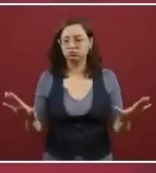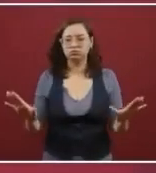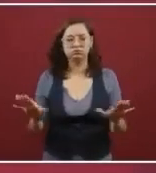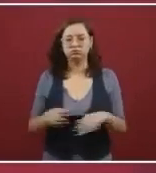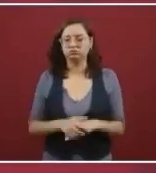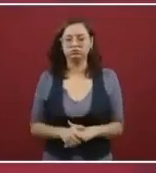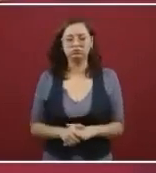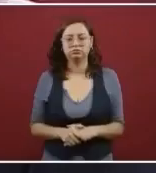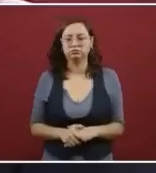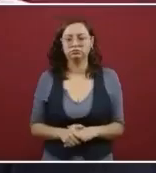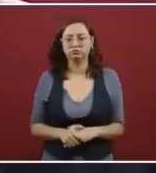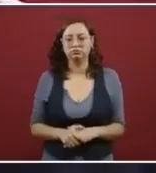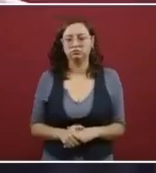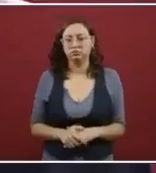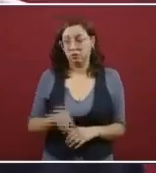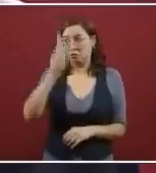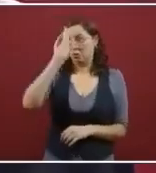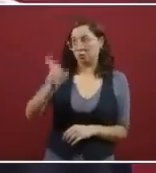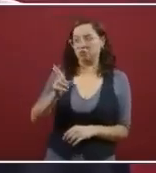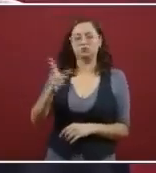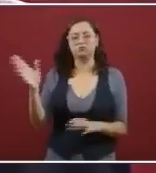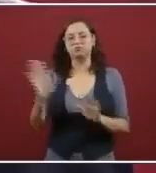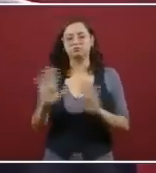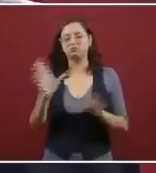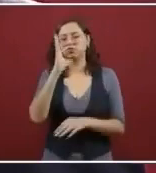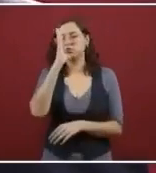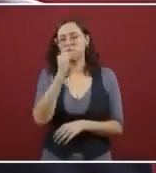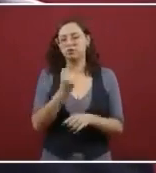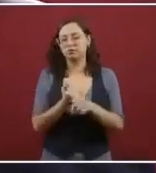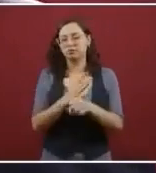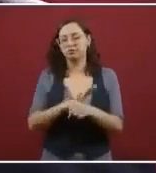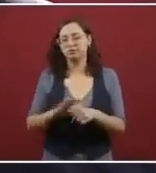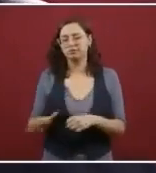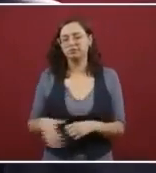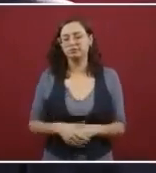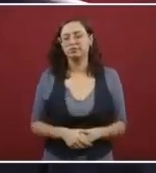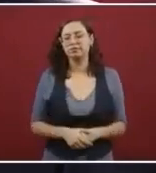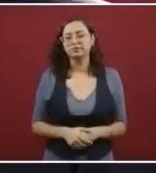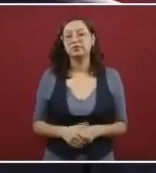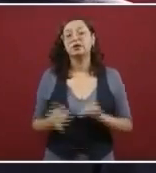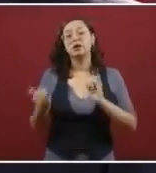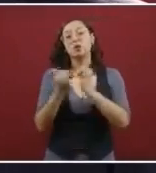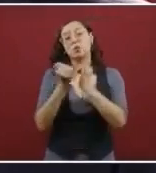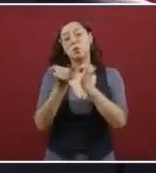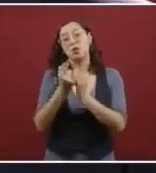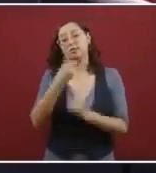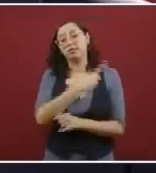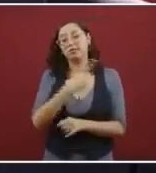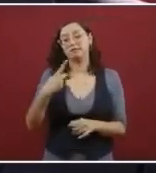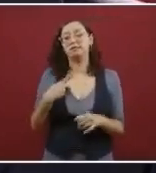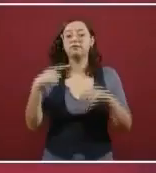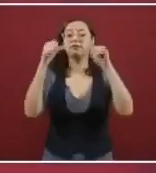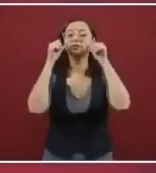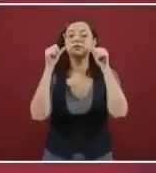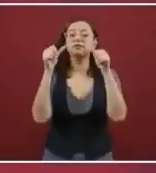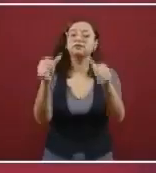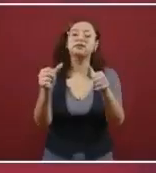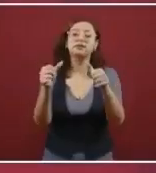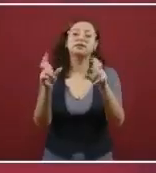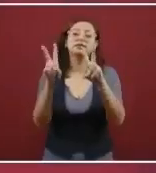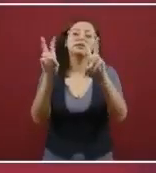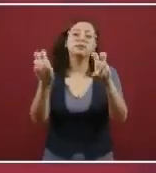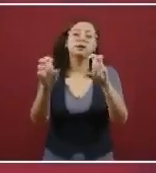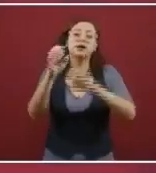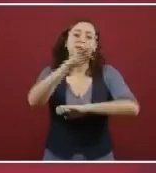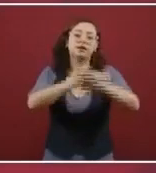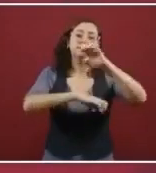Así de sencillo. Y hay que tomar en cuenta también las empresas que están